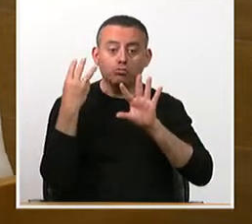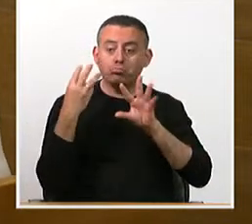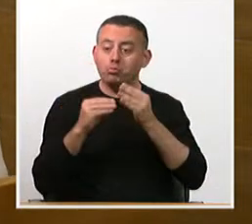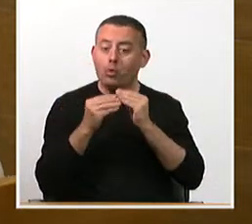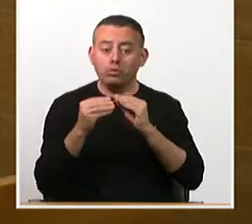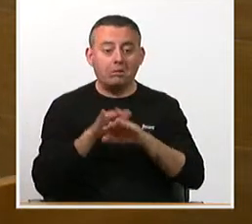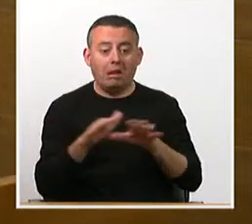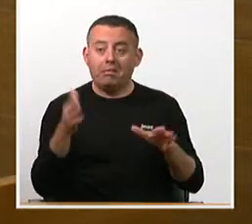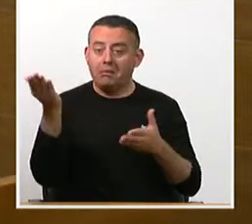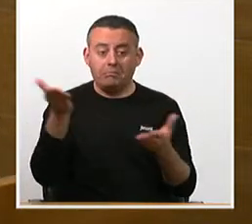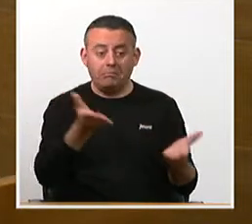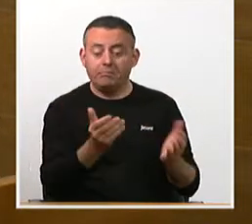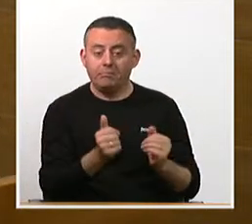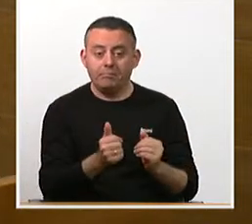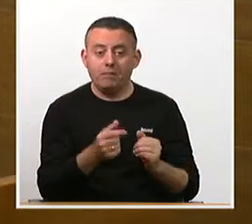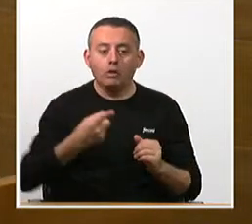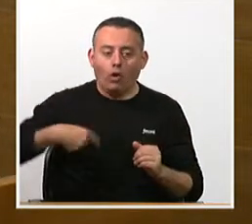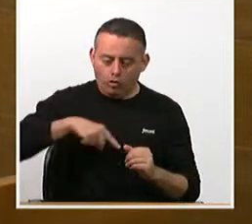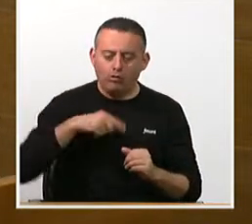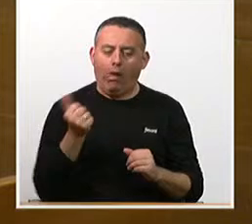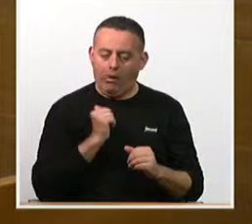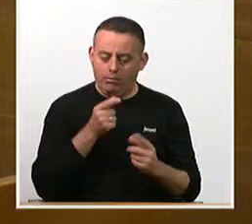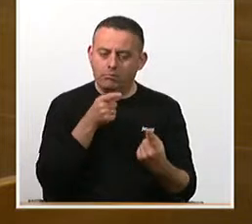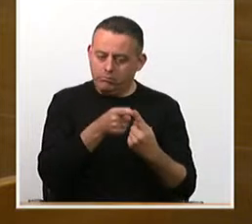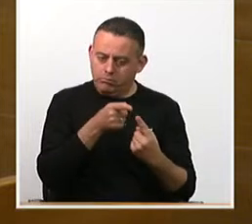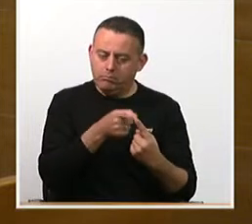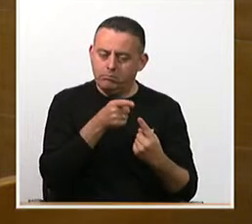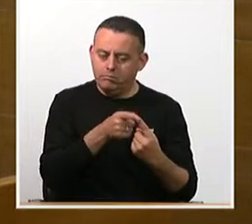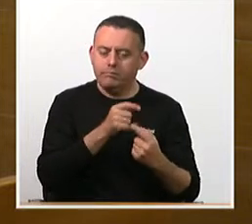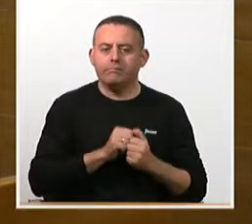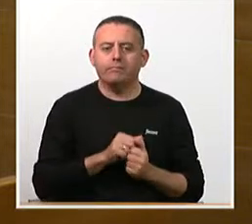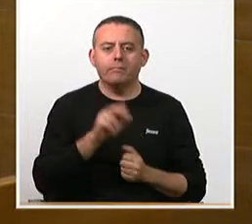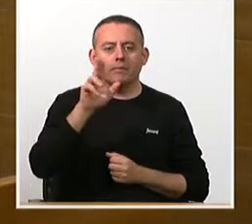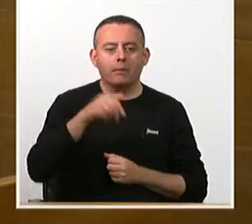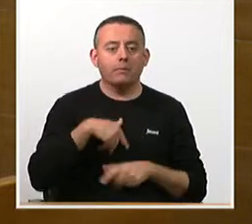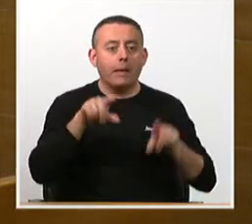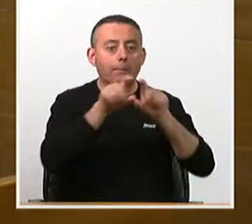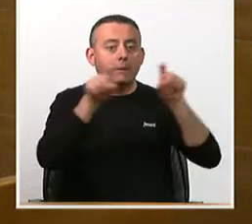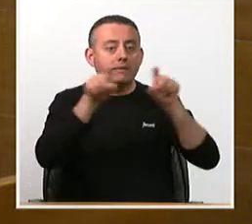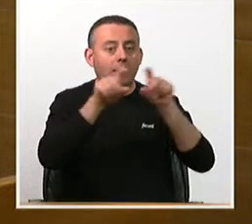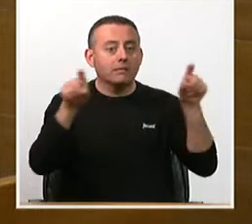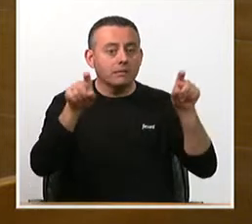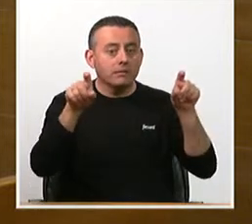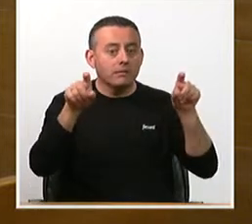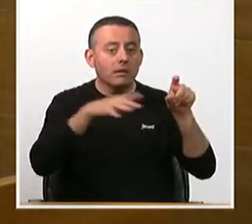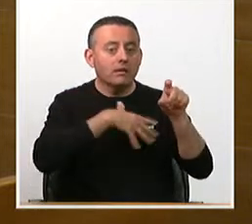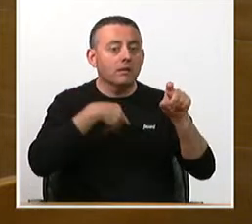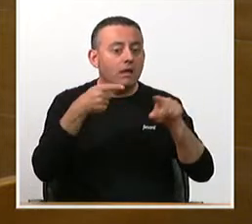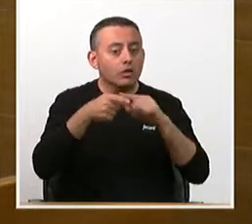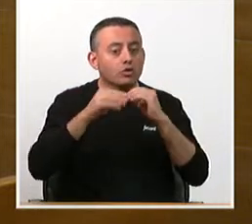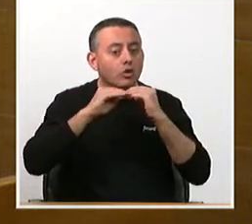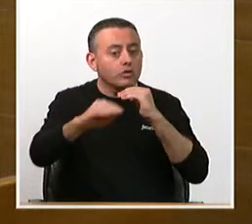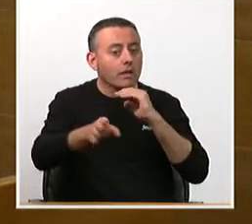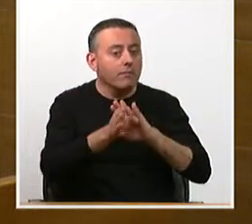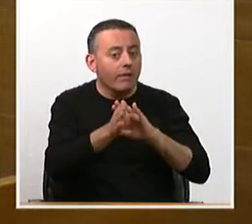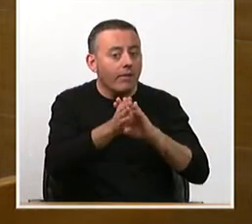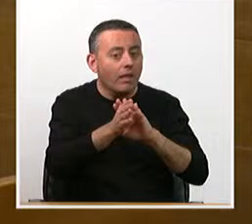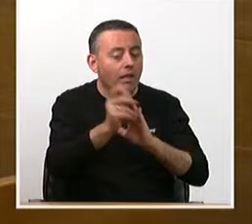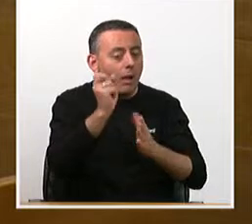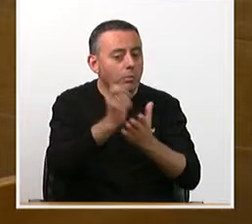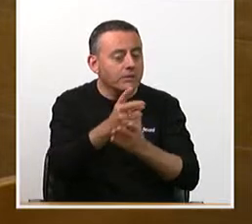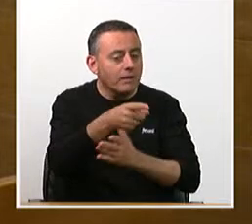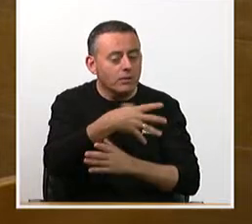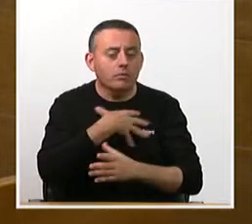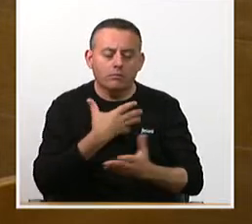decir que vamos a ayudar en todo lo posible a las empresas e instituciones que apuesten por la sostenibilidad para lograr que el camino hacia la transición energética